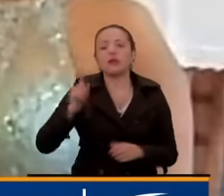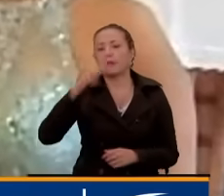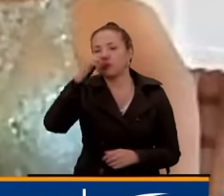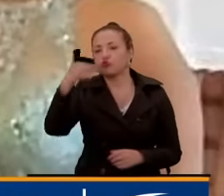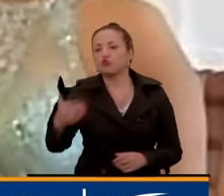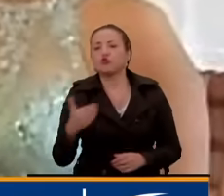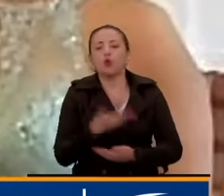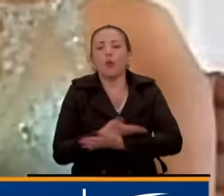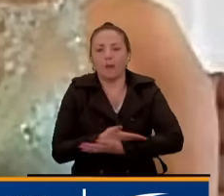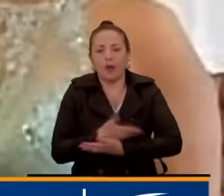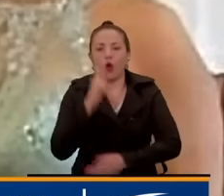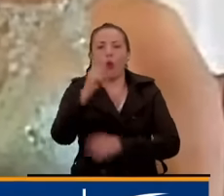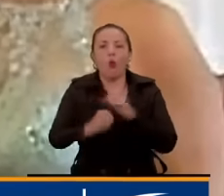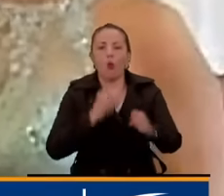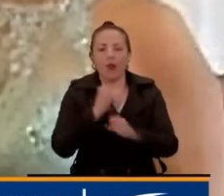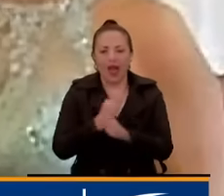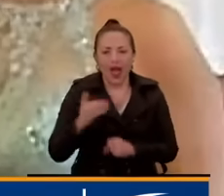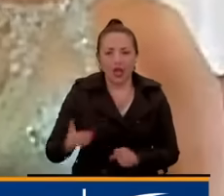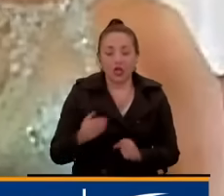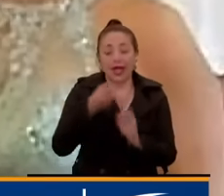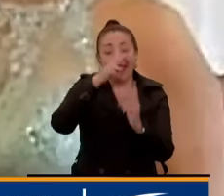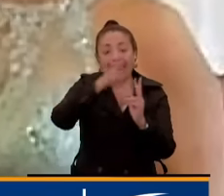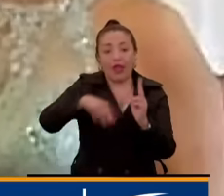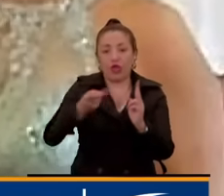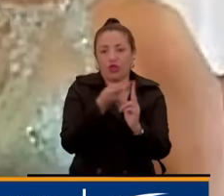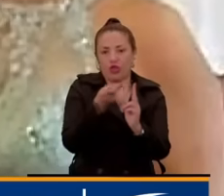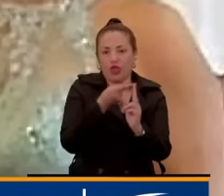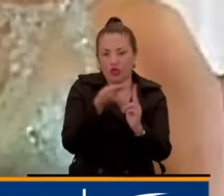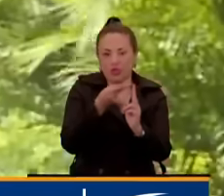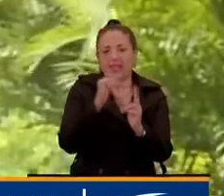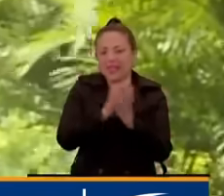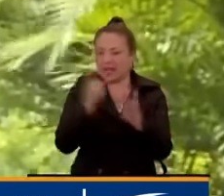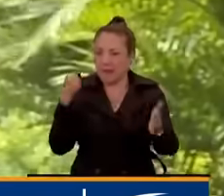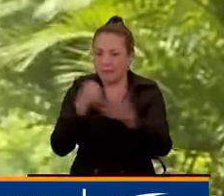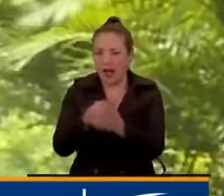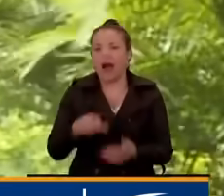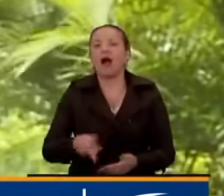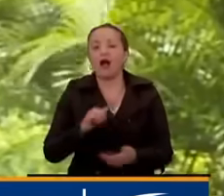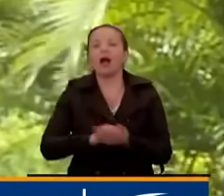año de edad, hijo de la pareja que fue víctima de este accidente, y el papá de la novia.